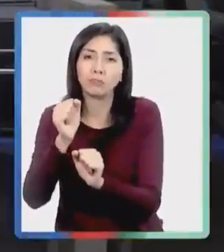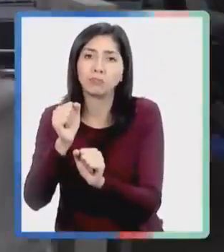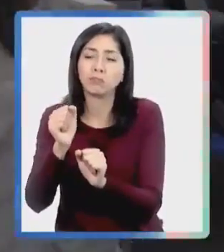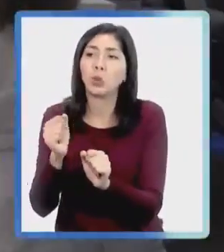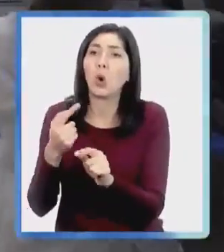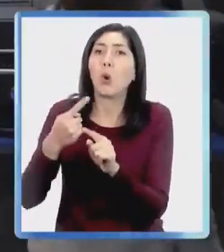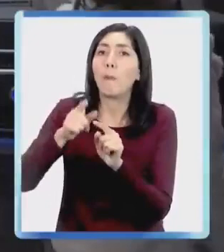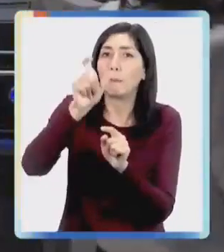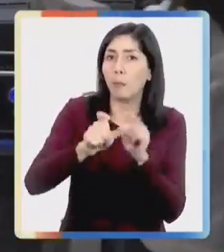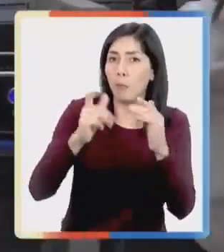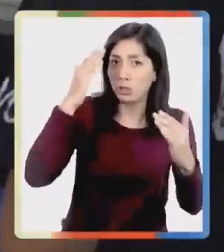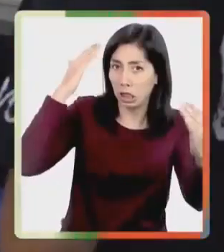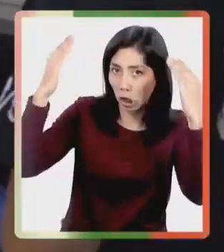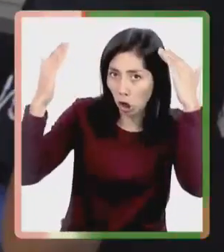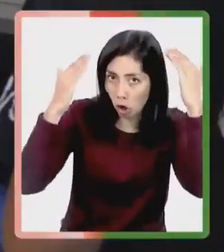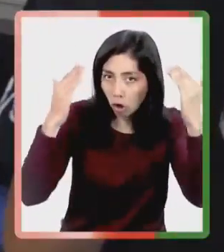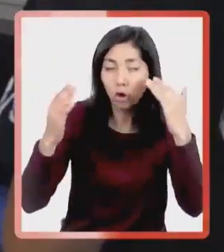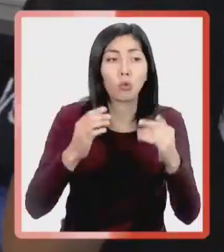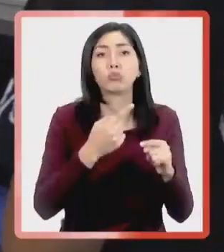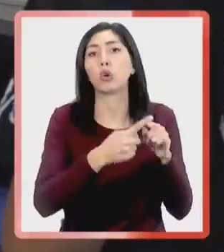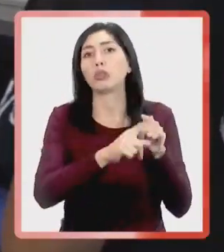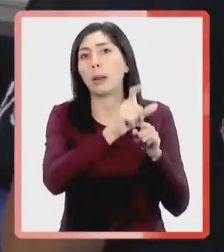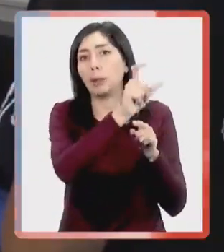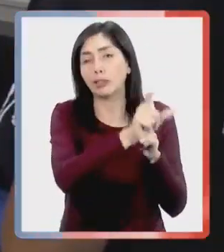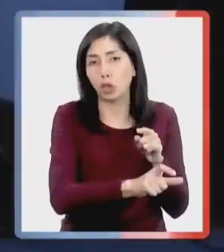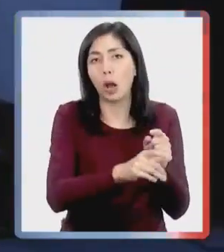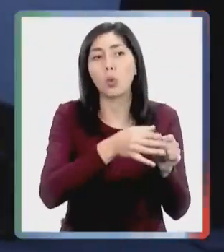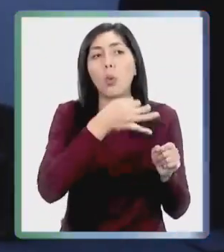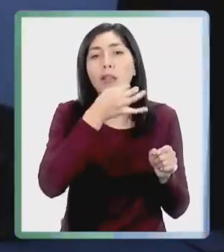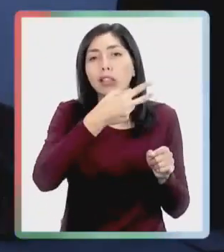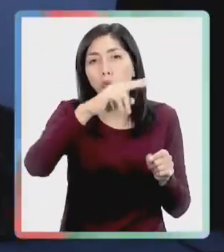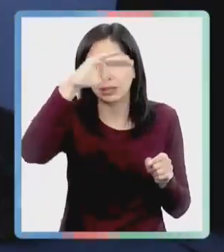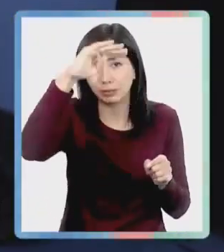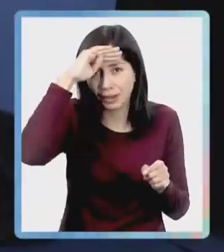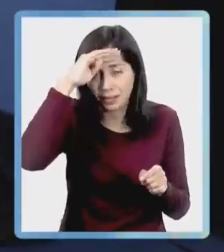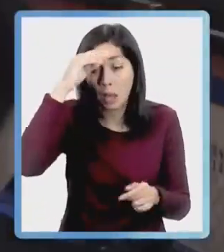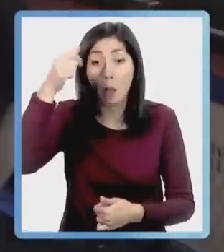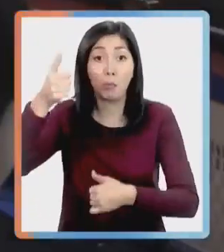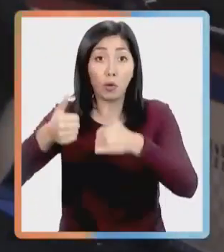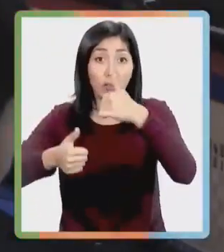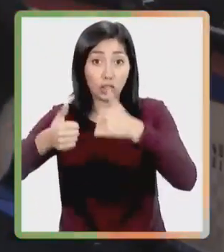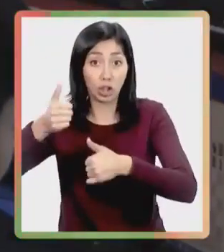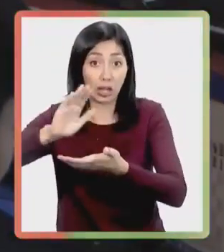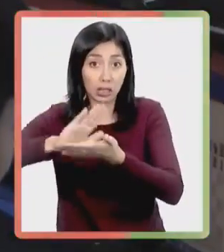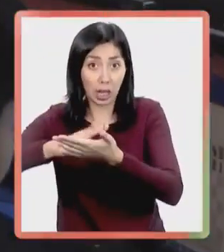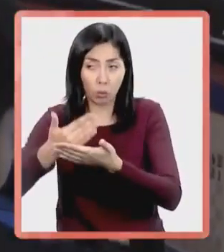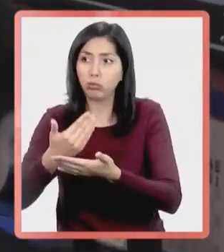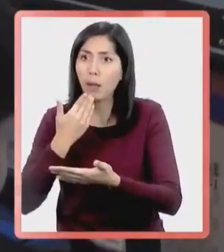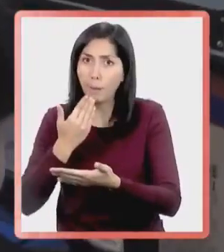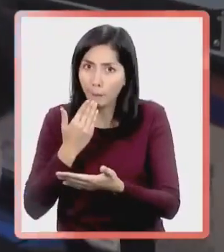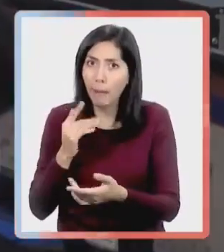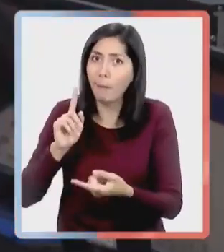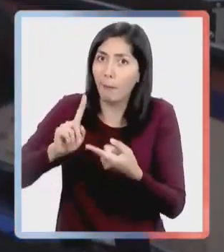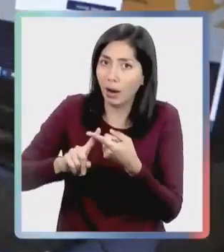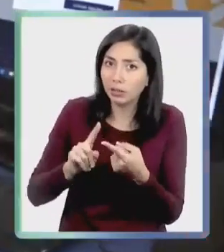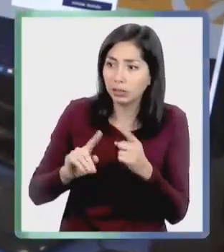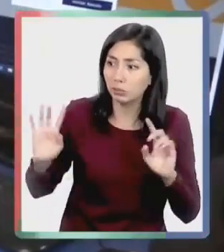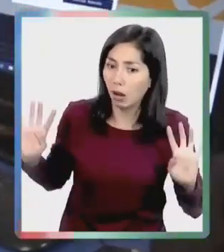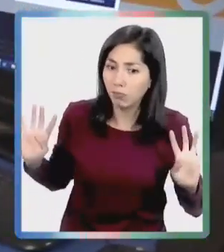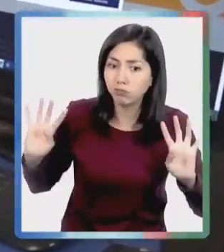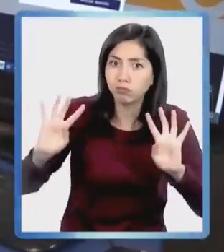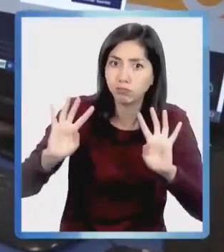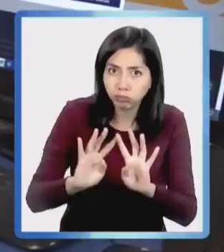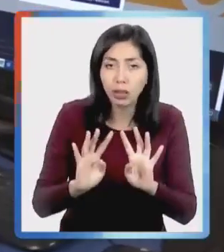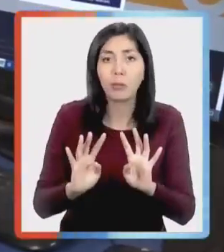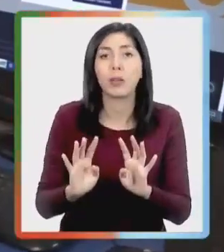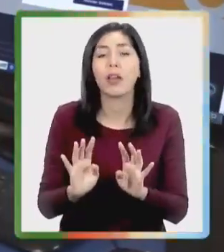llegue una persona que cuente un testimonio de algo que le pasó a él o ella, que los profesionales de la salud también nos involucremos, que sea algo reiterativo